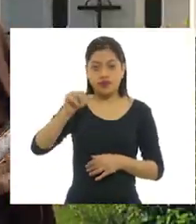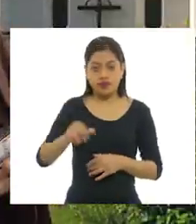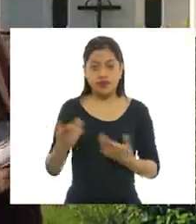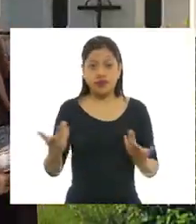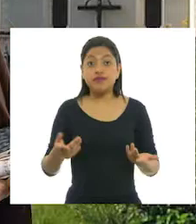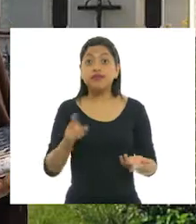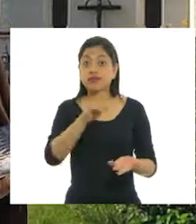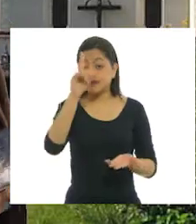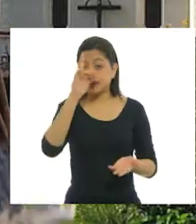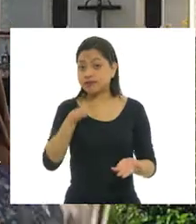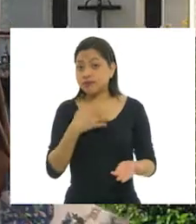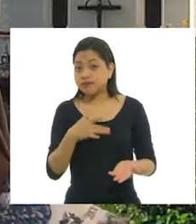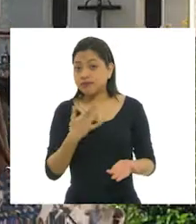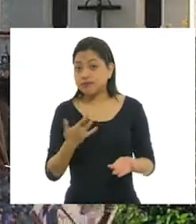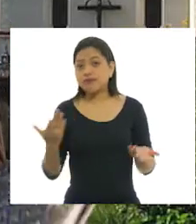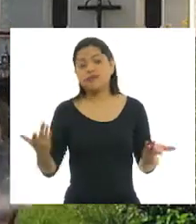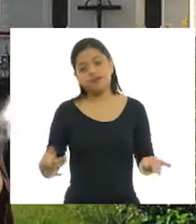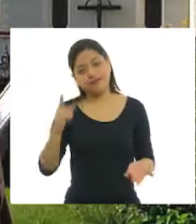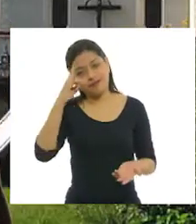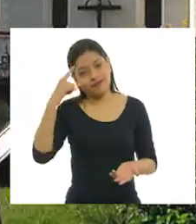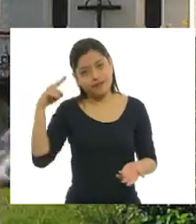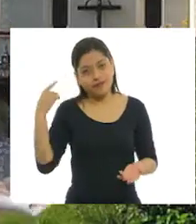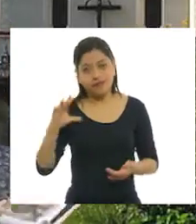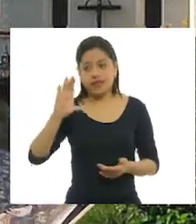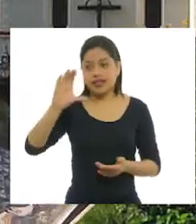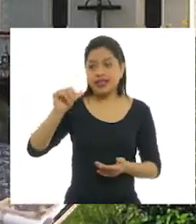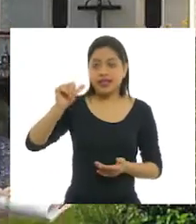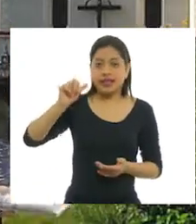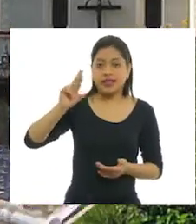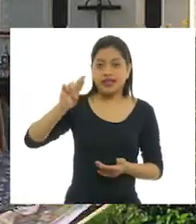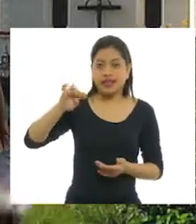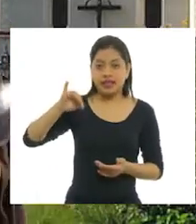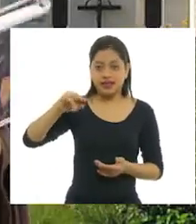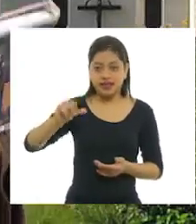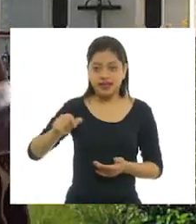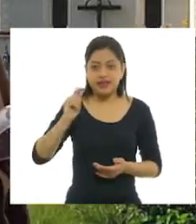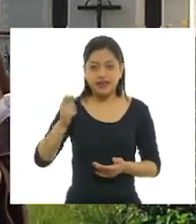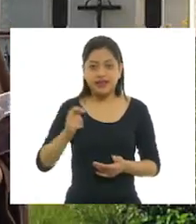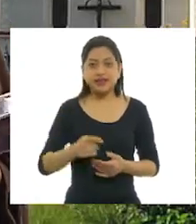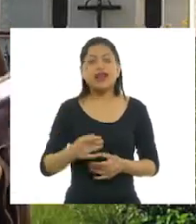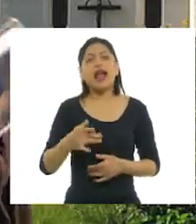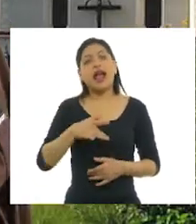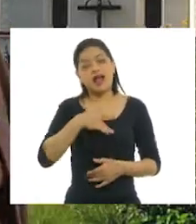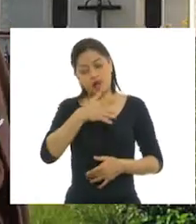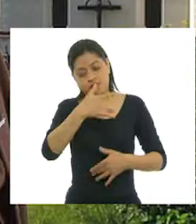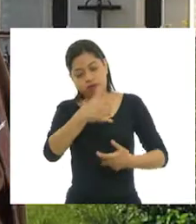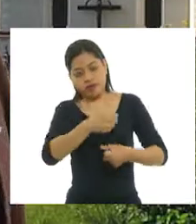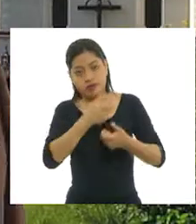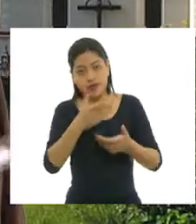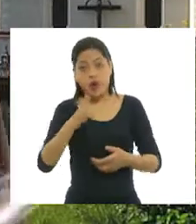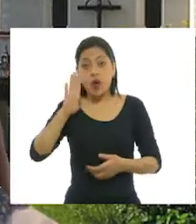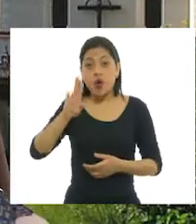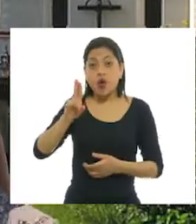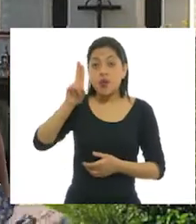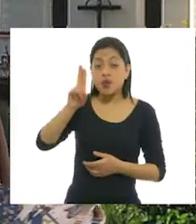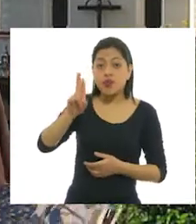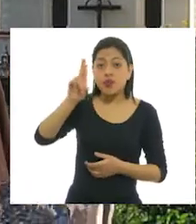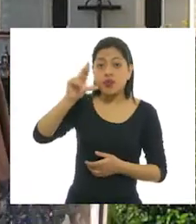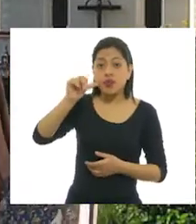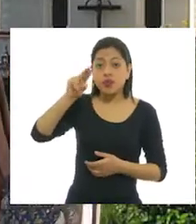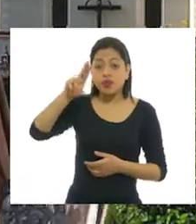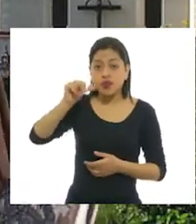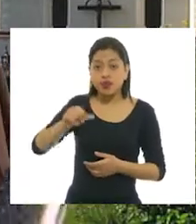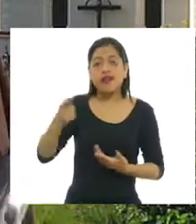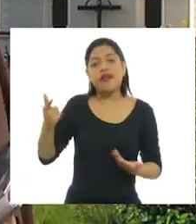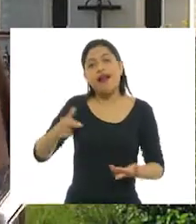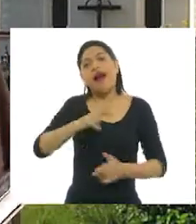¿Qué? ¿Qué por qué? Pues fácil. Carmina significa en latín poema. Y Burana, pues porque estamos en la región